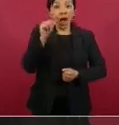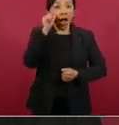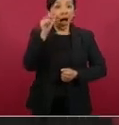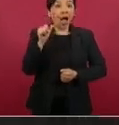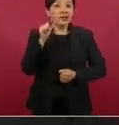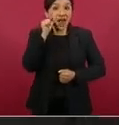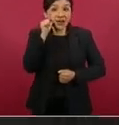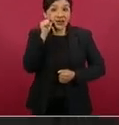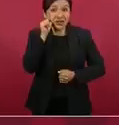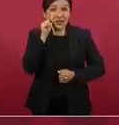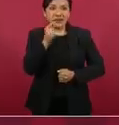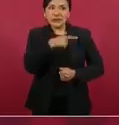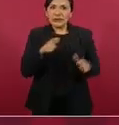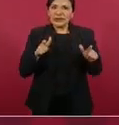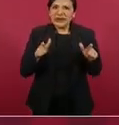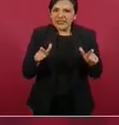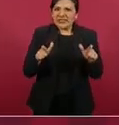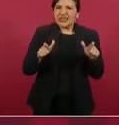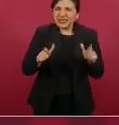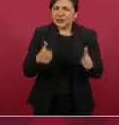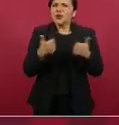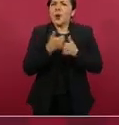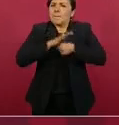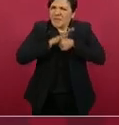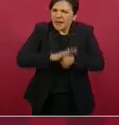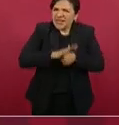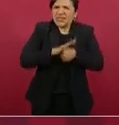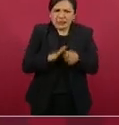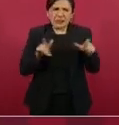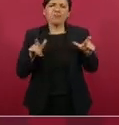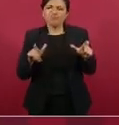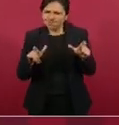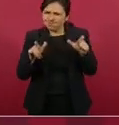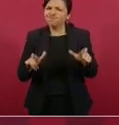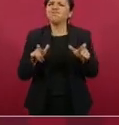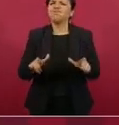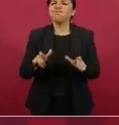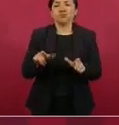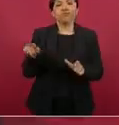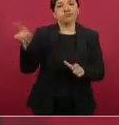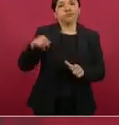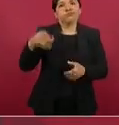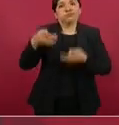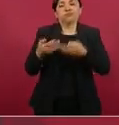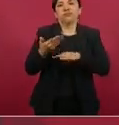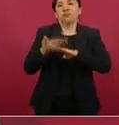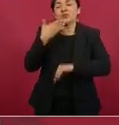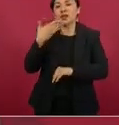se resistieron fuertes presiones en el Poder Judicial.